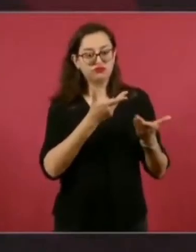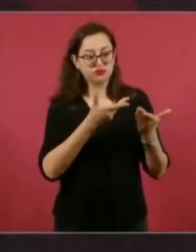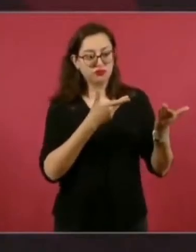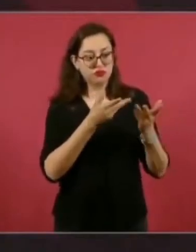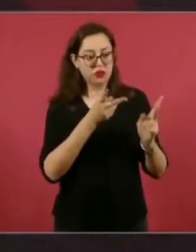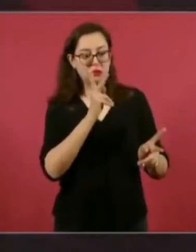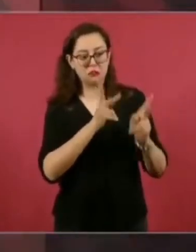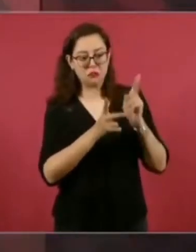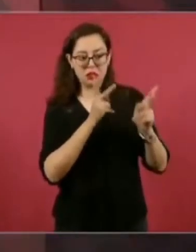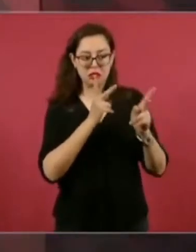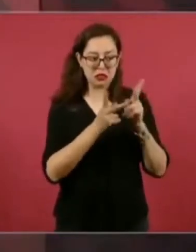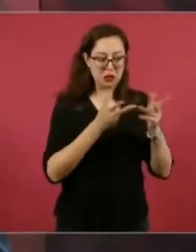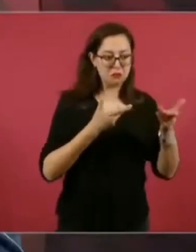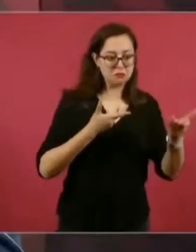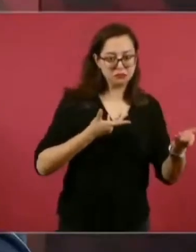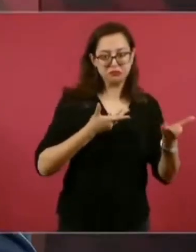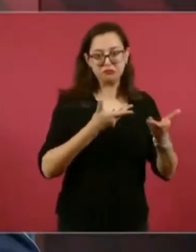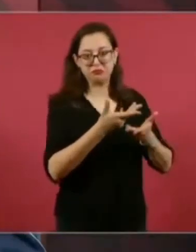empezamos a tener relación,